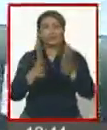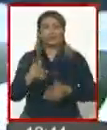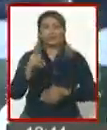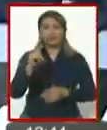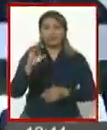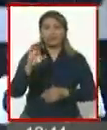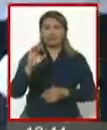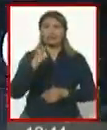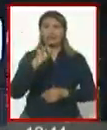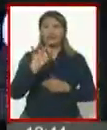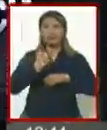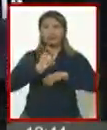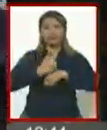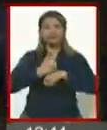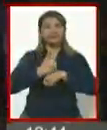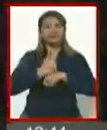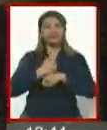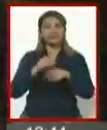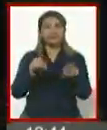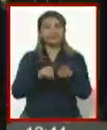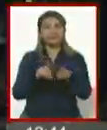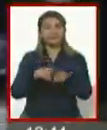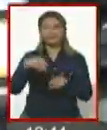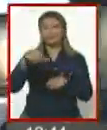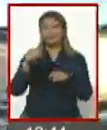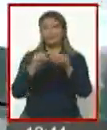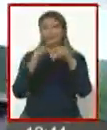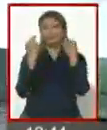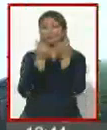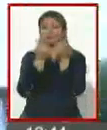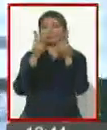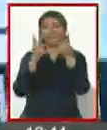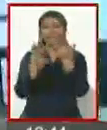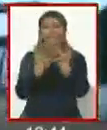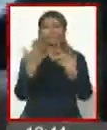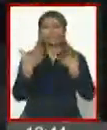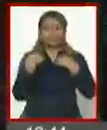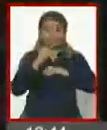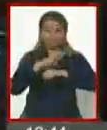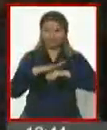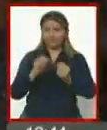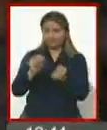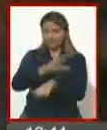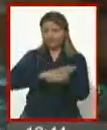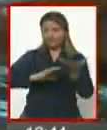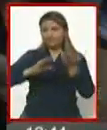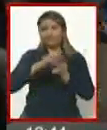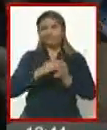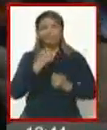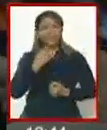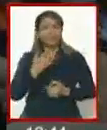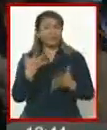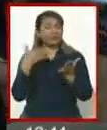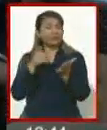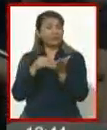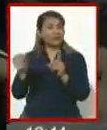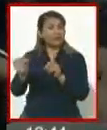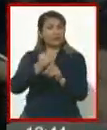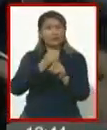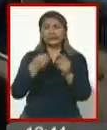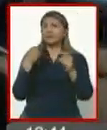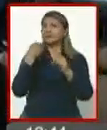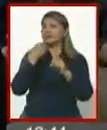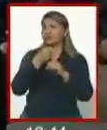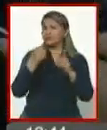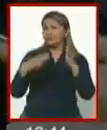Tico Lozada se encuentra estable, al igual que los otros reclusos que resultaron heridos en esta revuelta. Y lo han agredido con golpes de